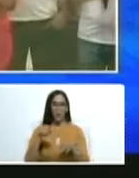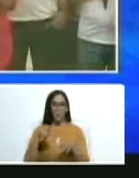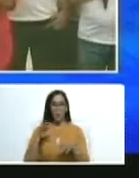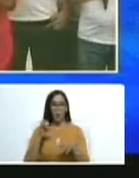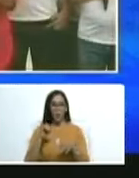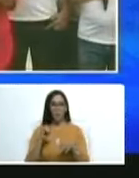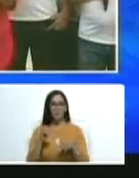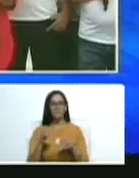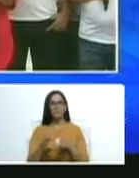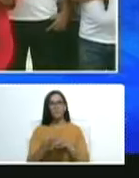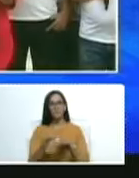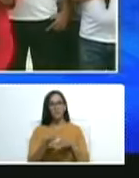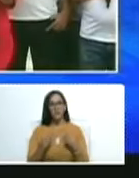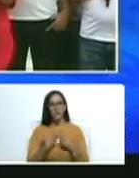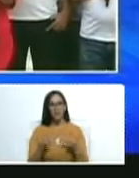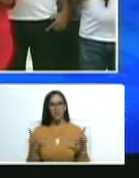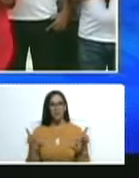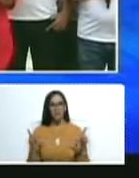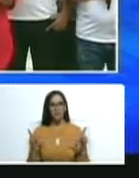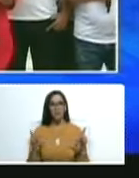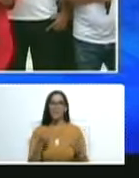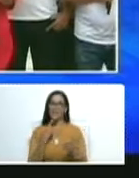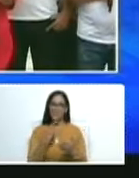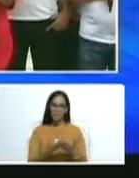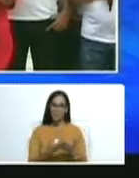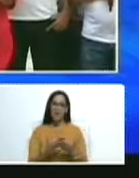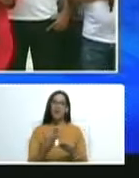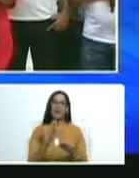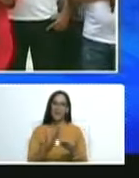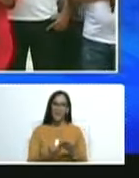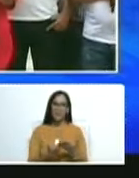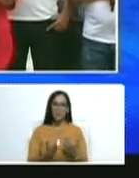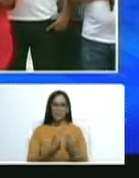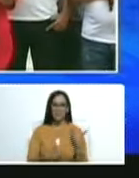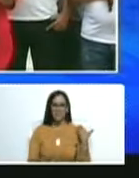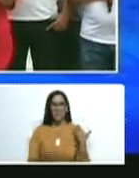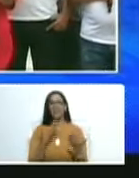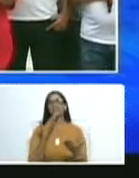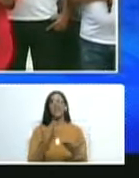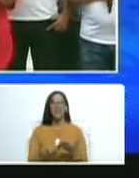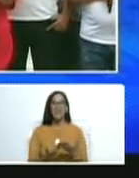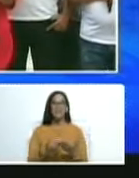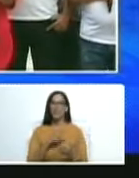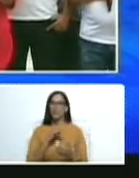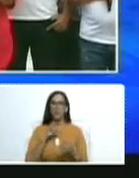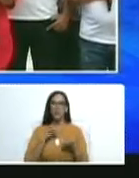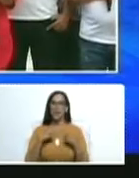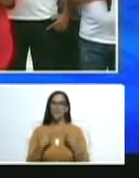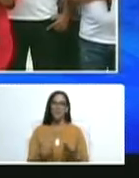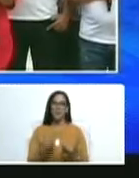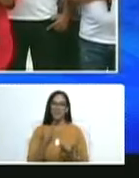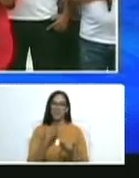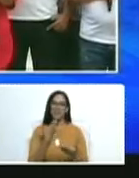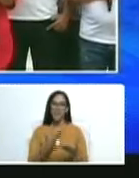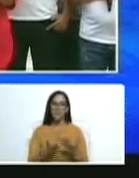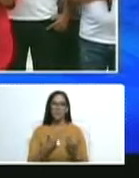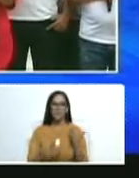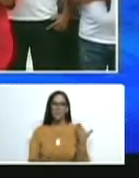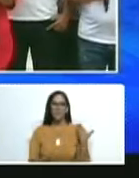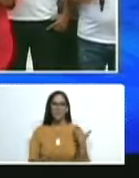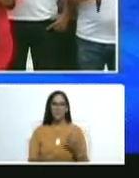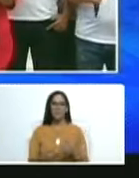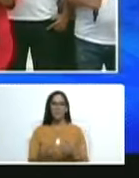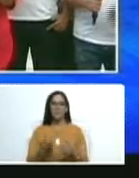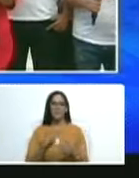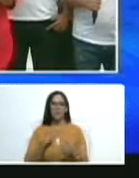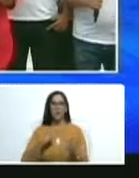municipio de Libertador, le decimos gracias, presidente. Gracias, no nos cansamos de decirle gracias, presidente. Yo